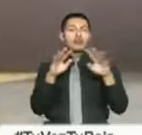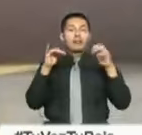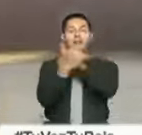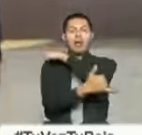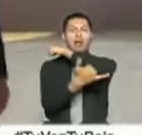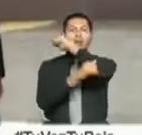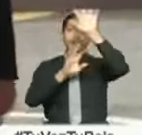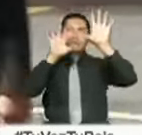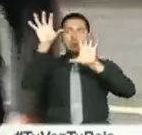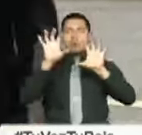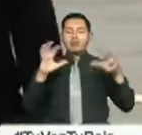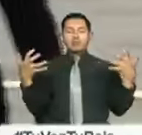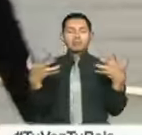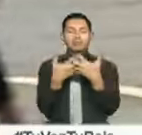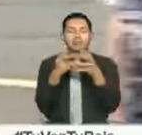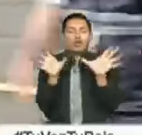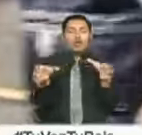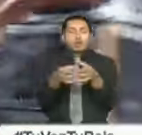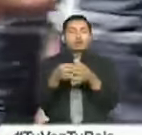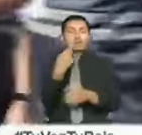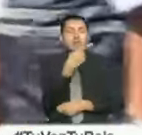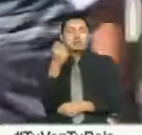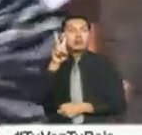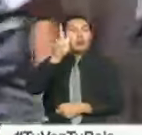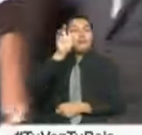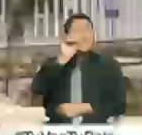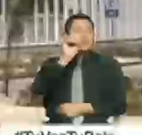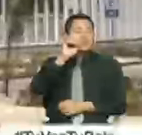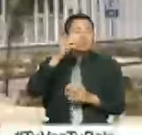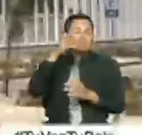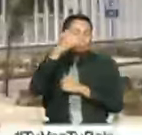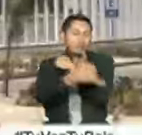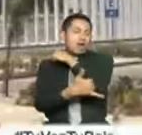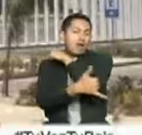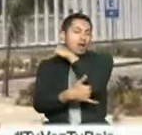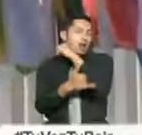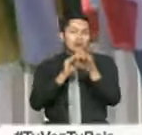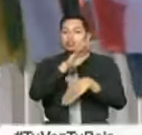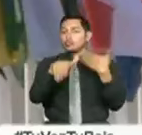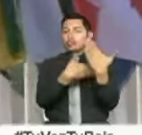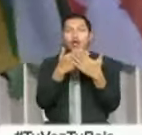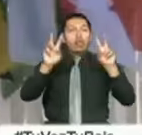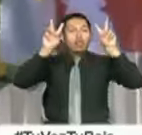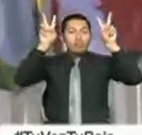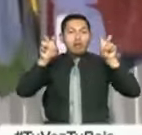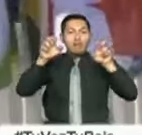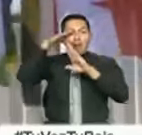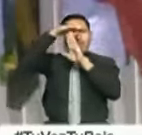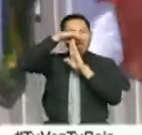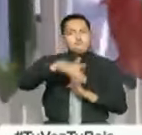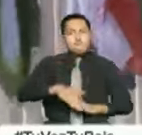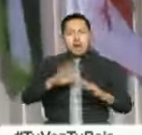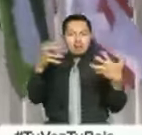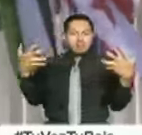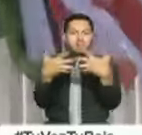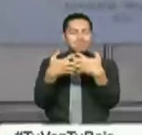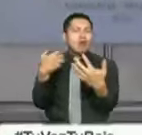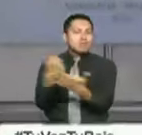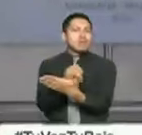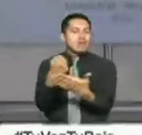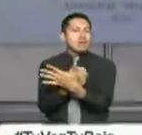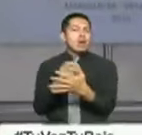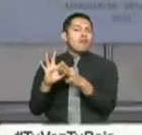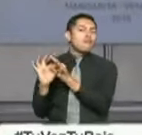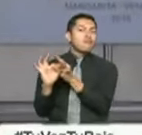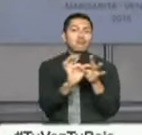la cual acoge a 120 naciones y se desarrolla bajo el lema Unidos por el Camino de la Paz. Durante su estadía en el vecino país, el primer